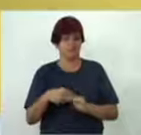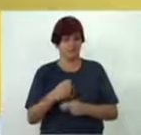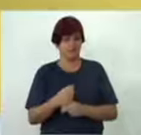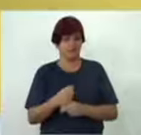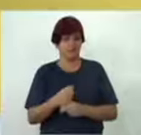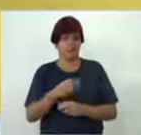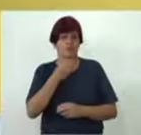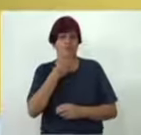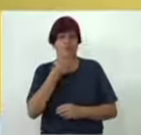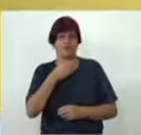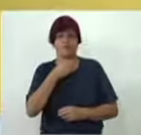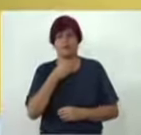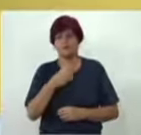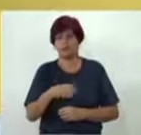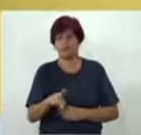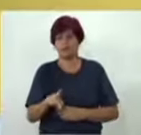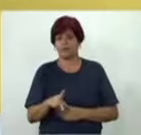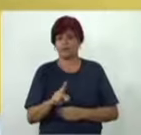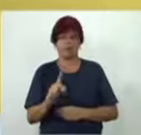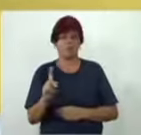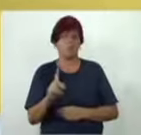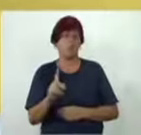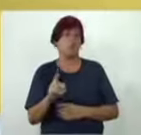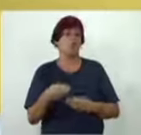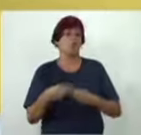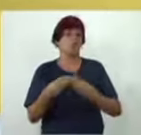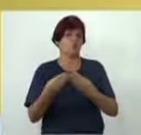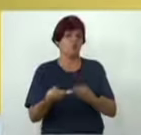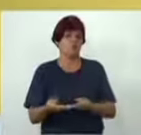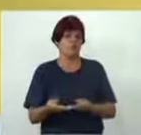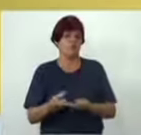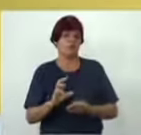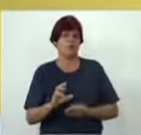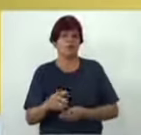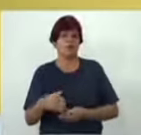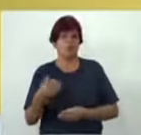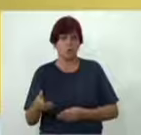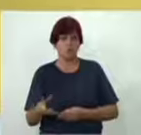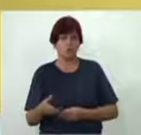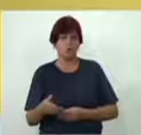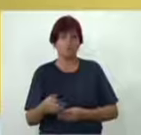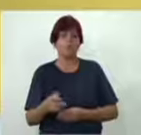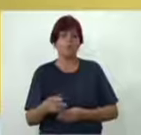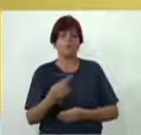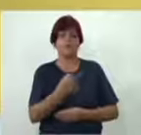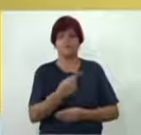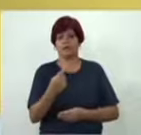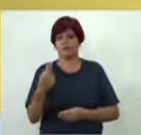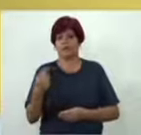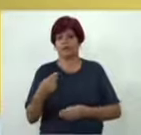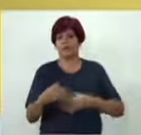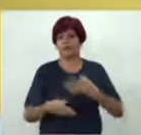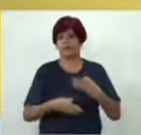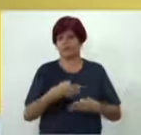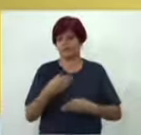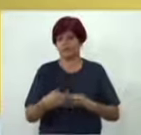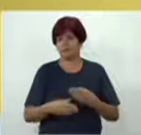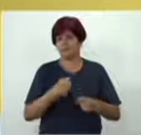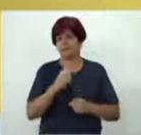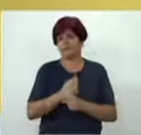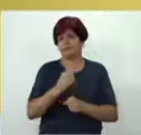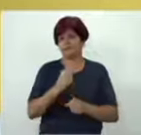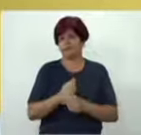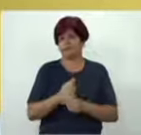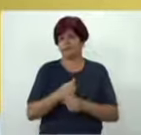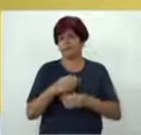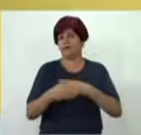nos pueden ejemplificar o nos dan cómo proceder en cada tipo de actividad que se trabaja en